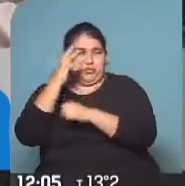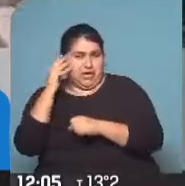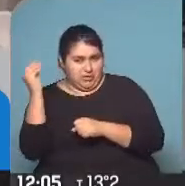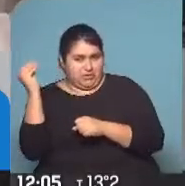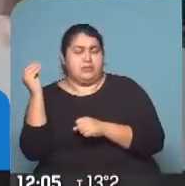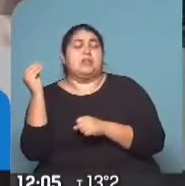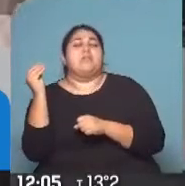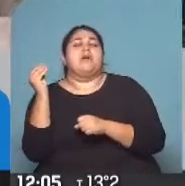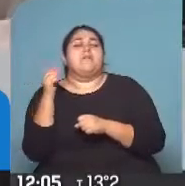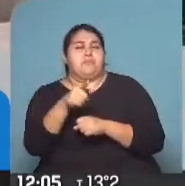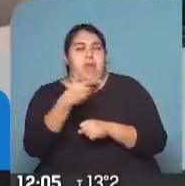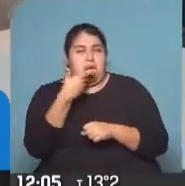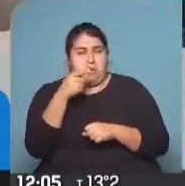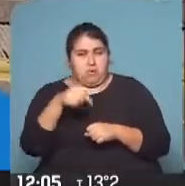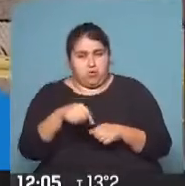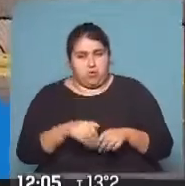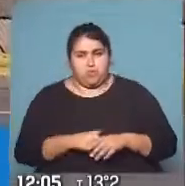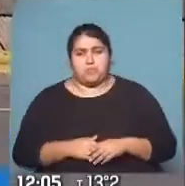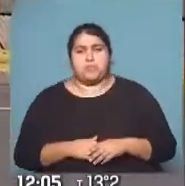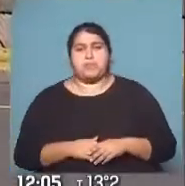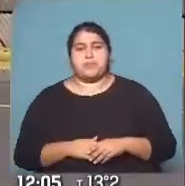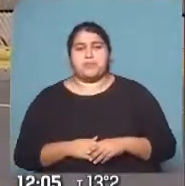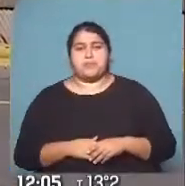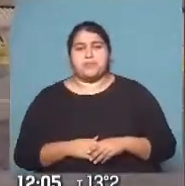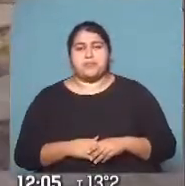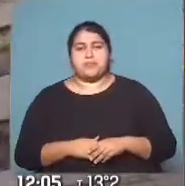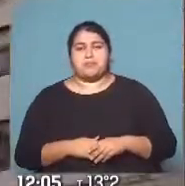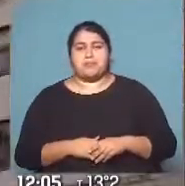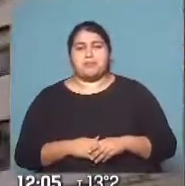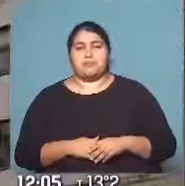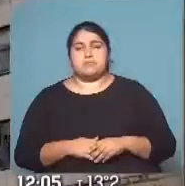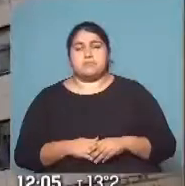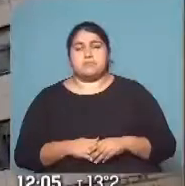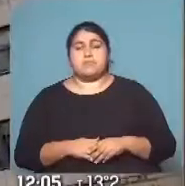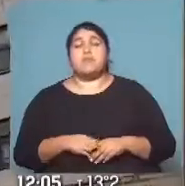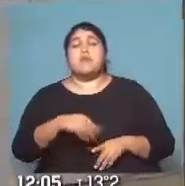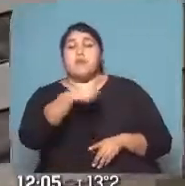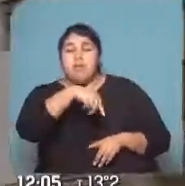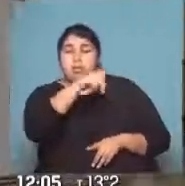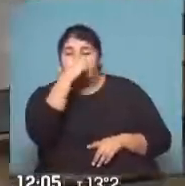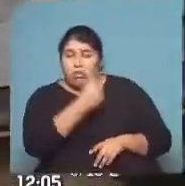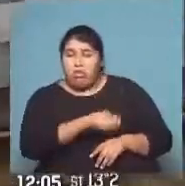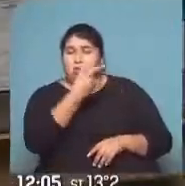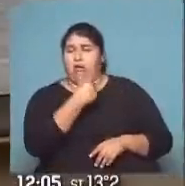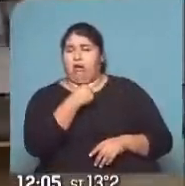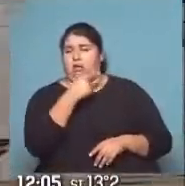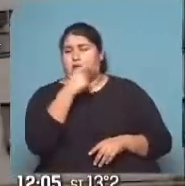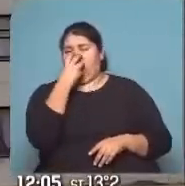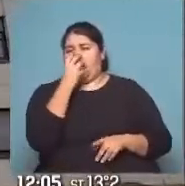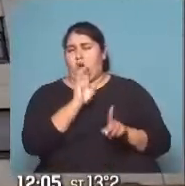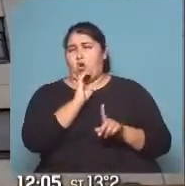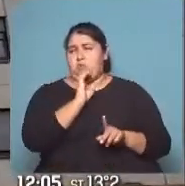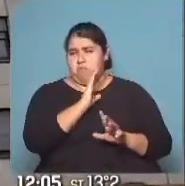Kirchner, y esto es lo que decían en el ingreso. Pretenden, con esta puesta en escena, con este circo, esconder toda